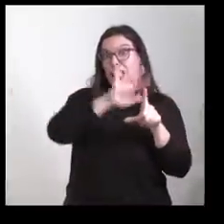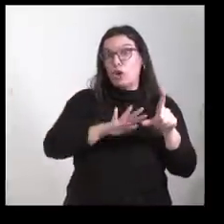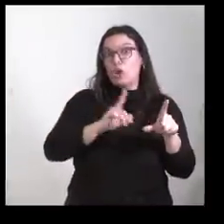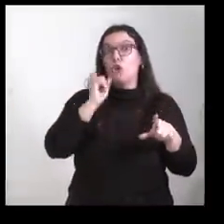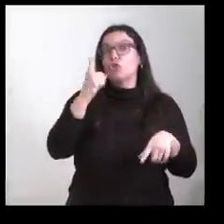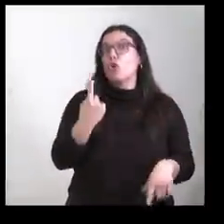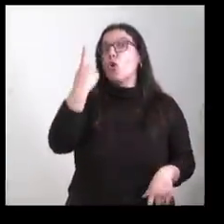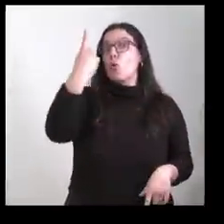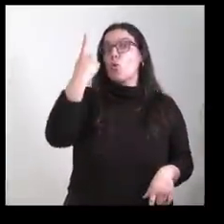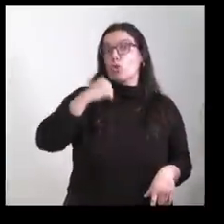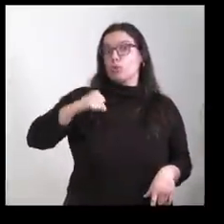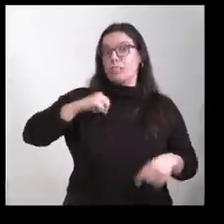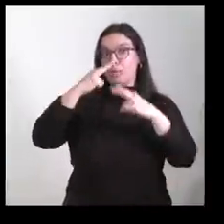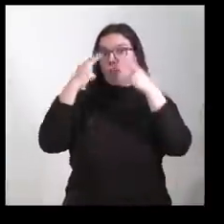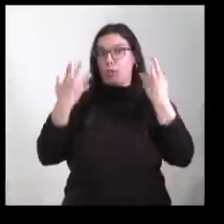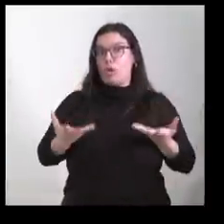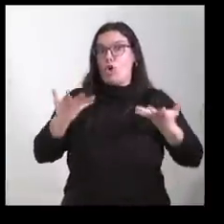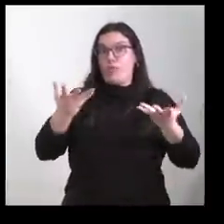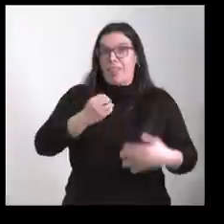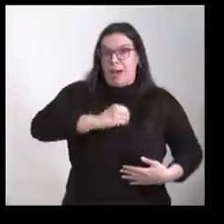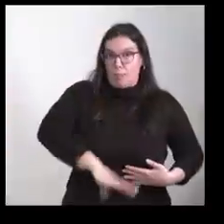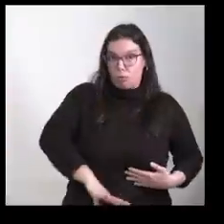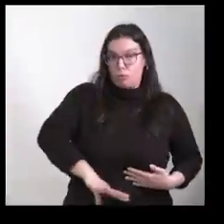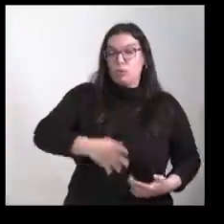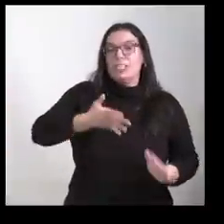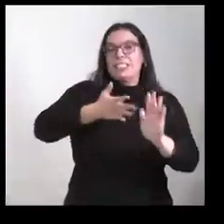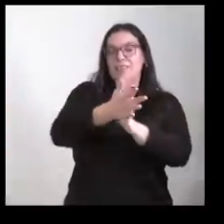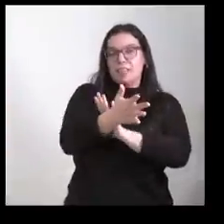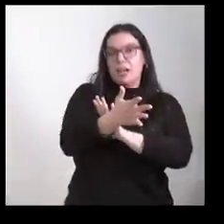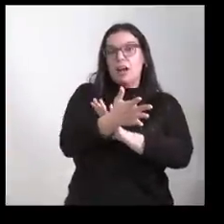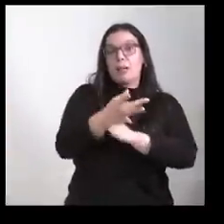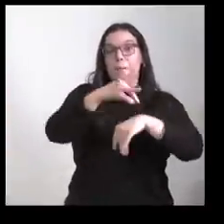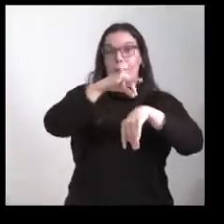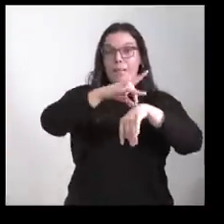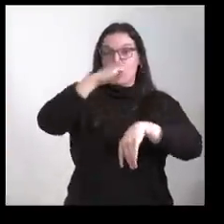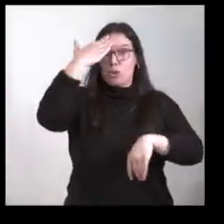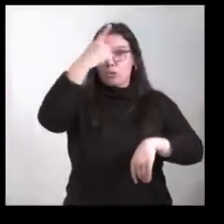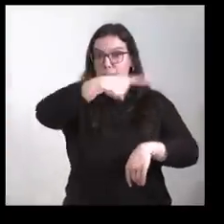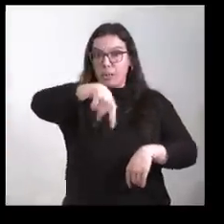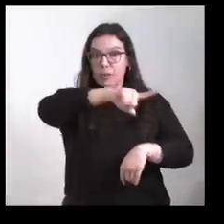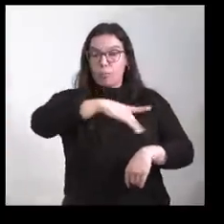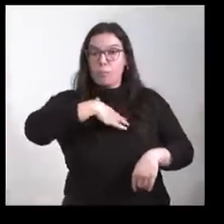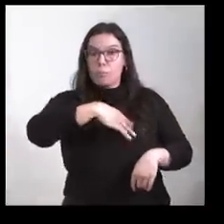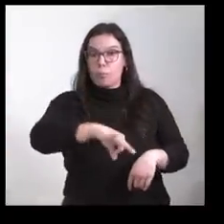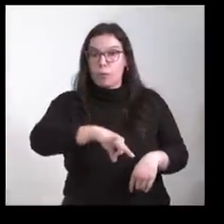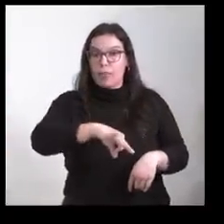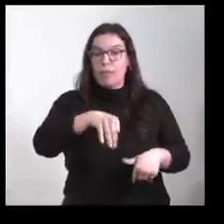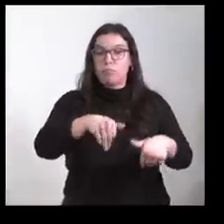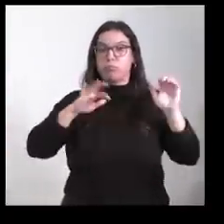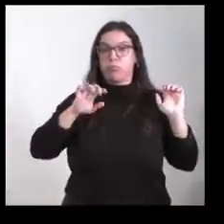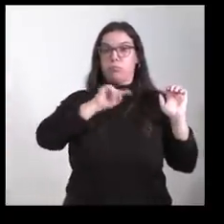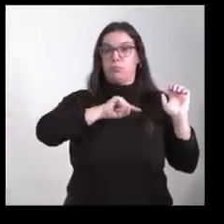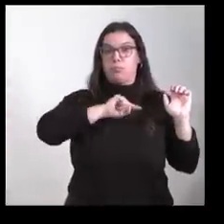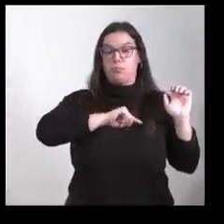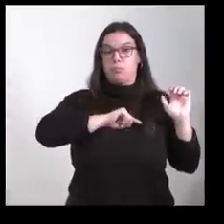abortos no sé si se refieren a que los médicos de atención primaria puedan objetar o